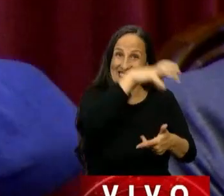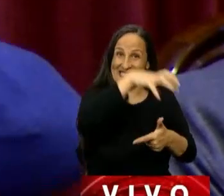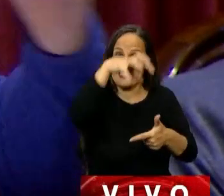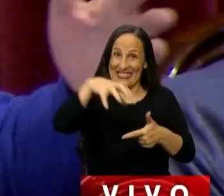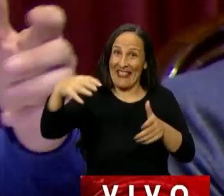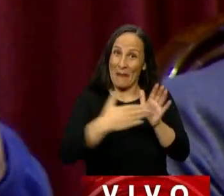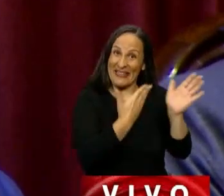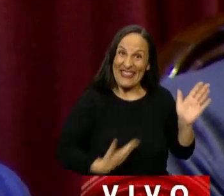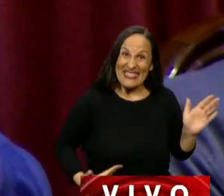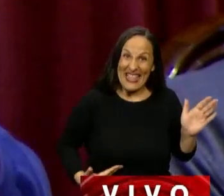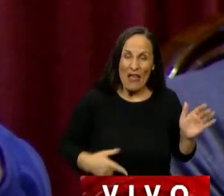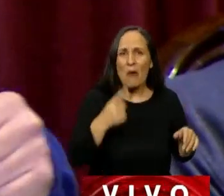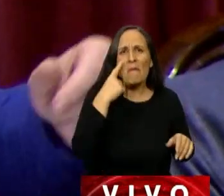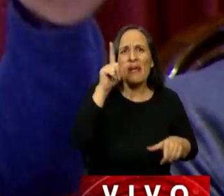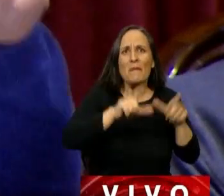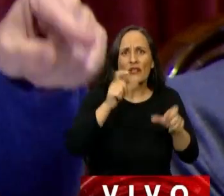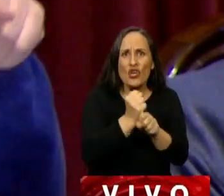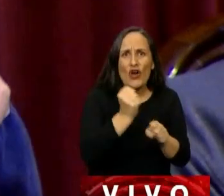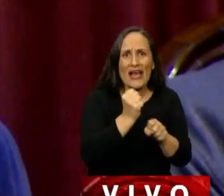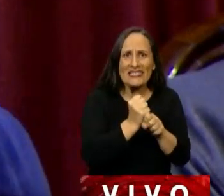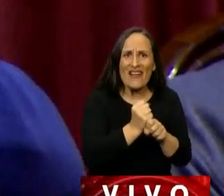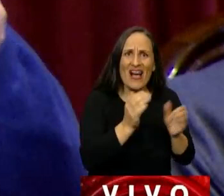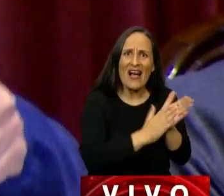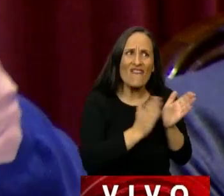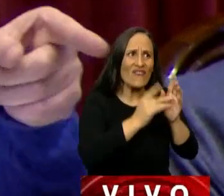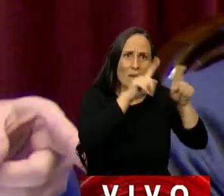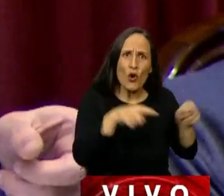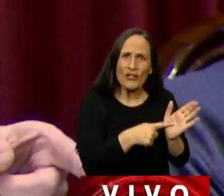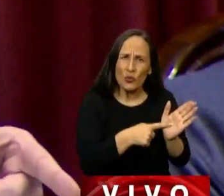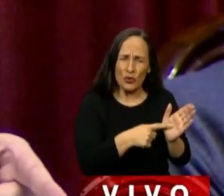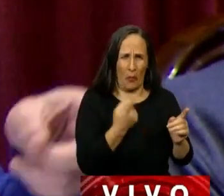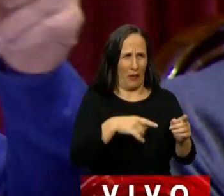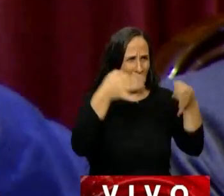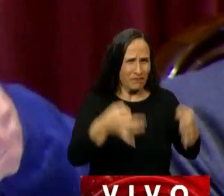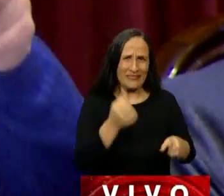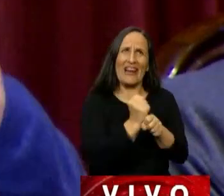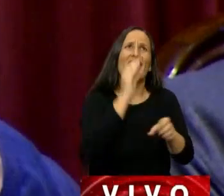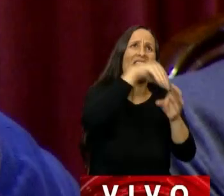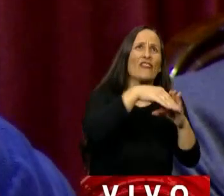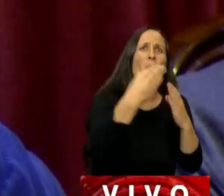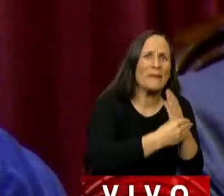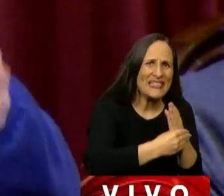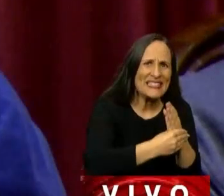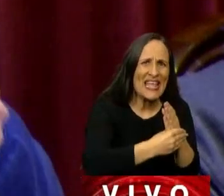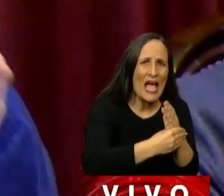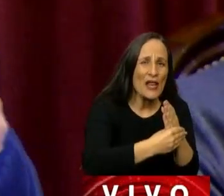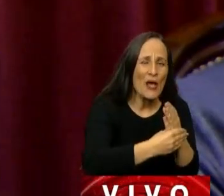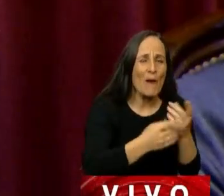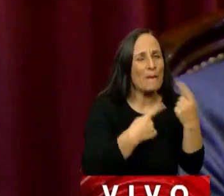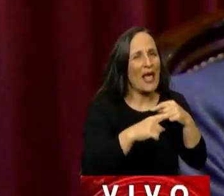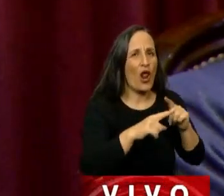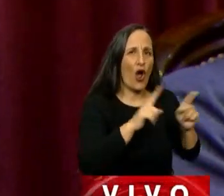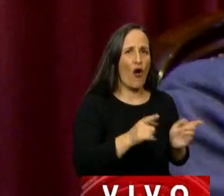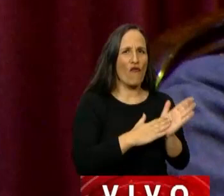dependencias tenemos más de 1.000 trabajadores que son monotributistas, pero en realidad son trabajadores de los ministerios. O sea, están